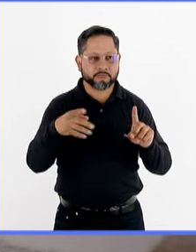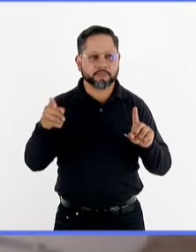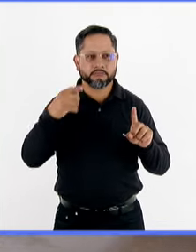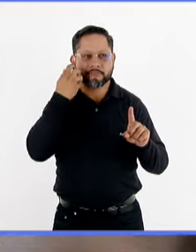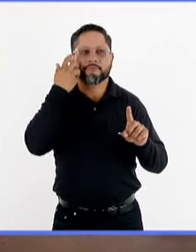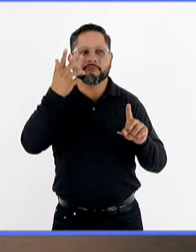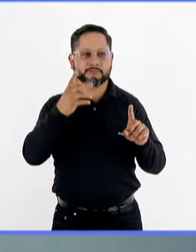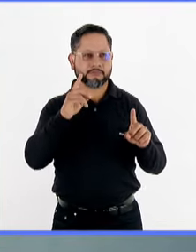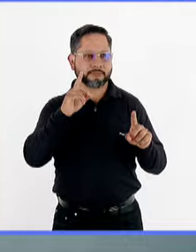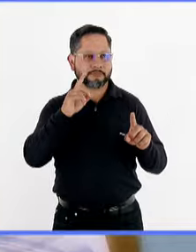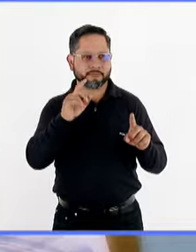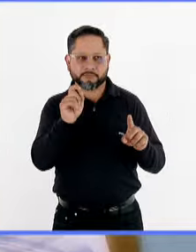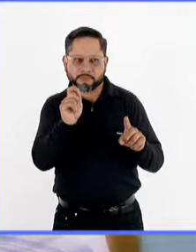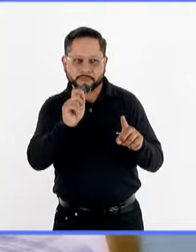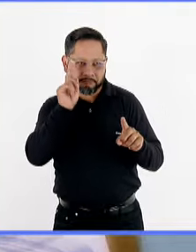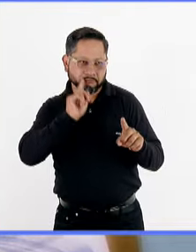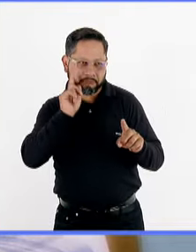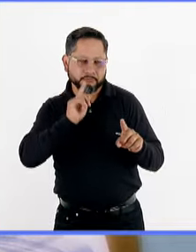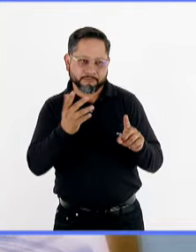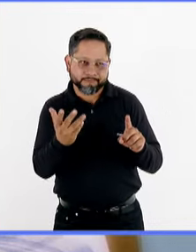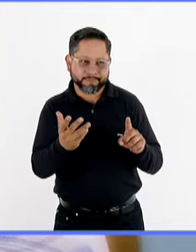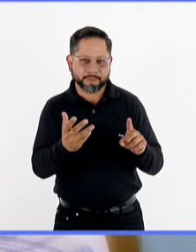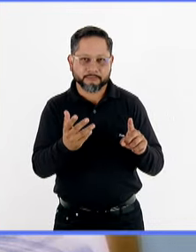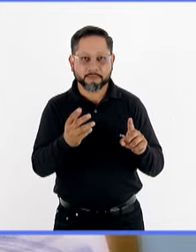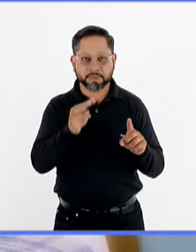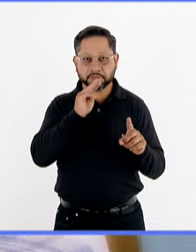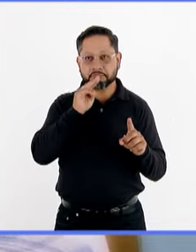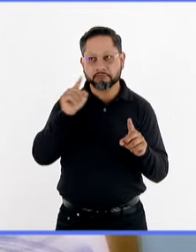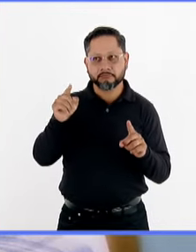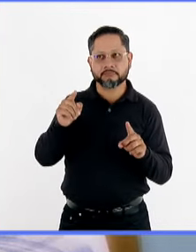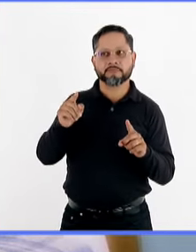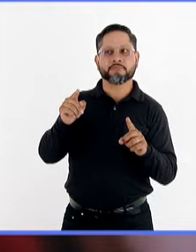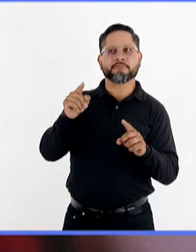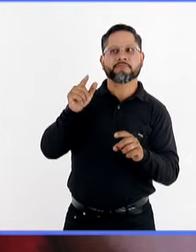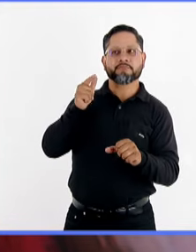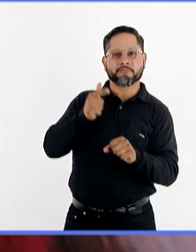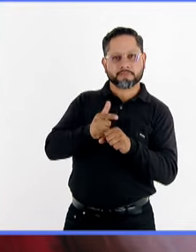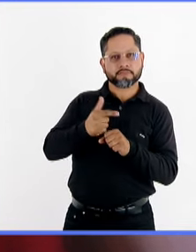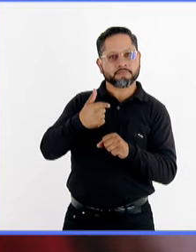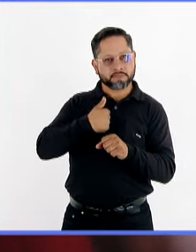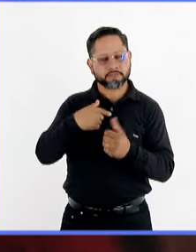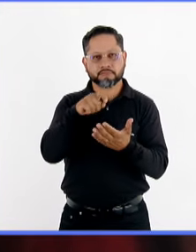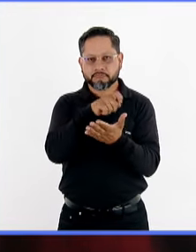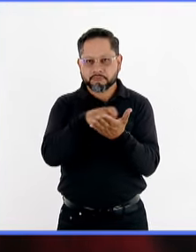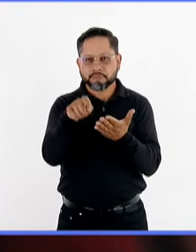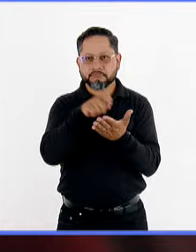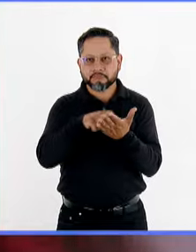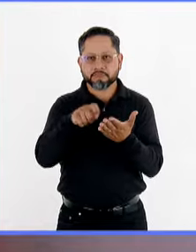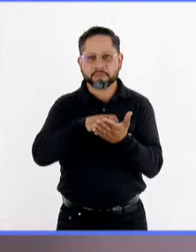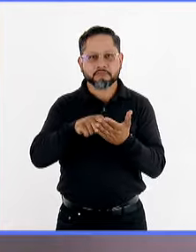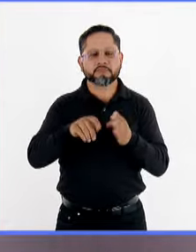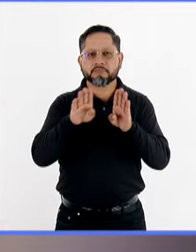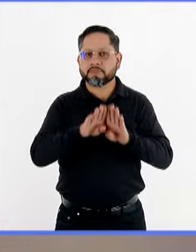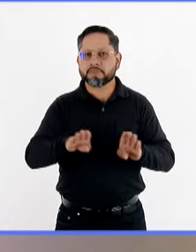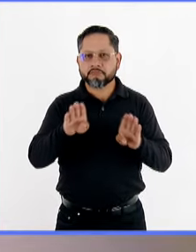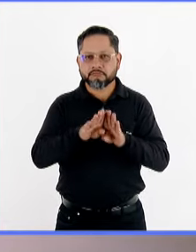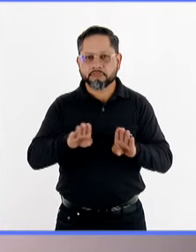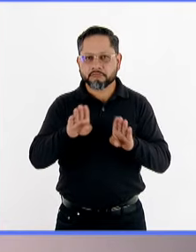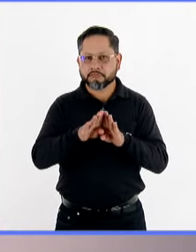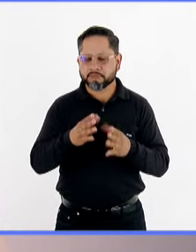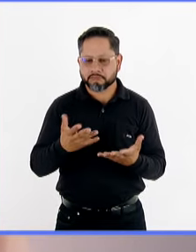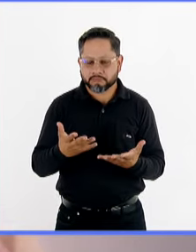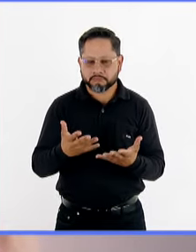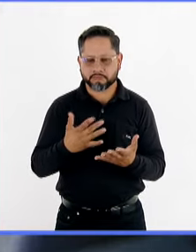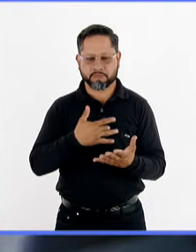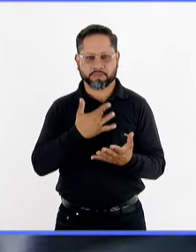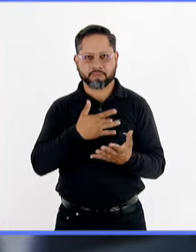¿no? Creo que mucho de mi inspiración o ¿no? de mi productividad literaria es muy onírica y muy